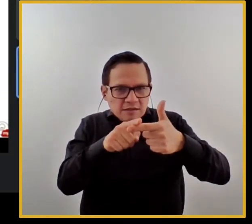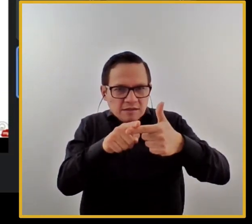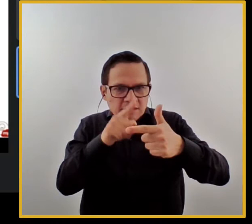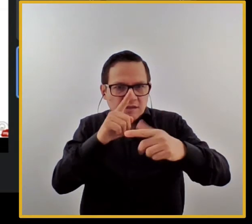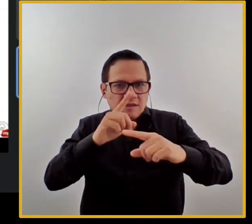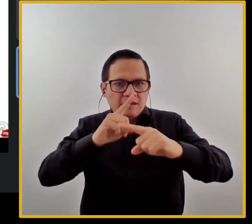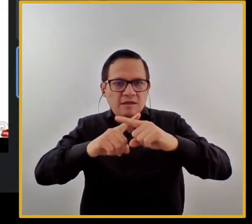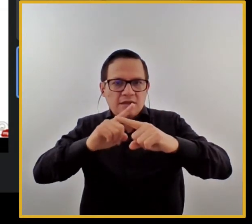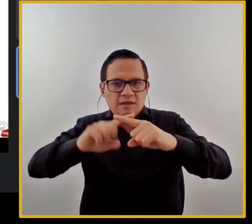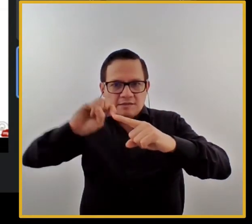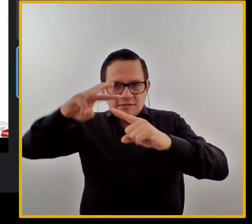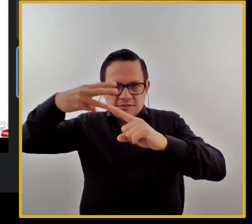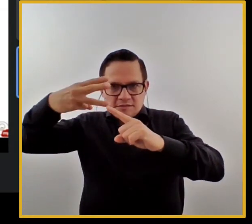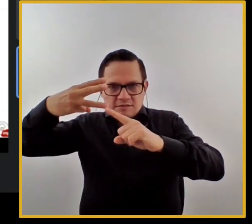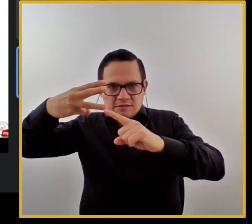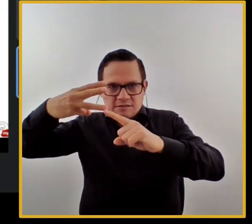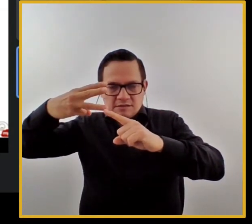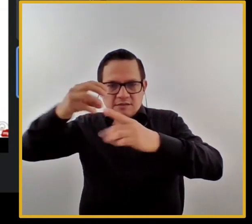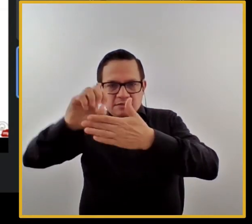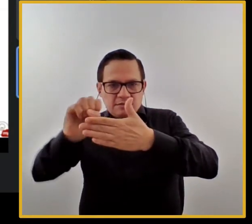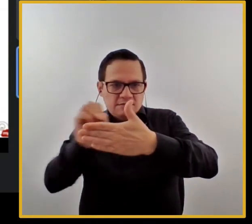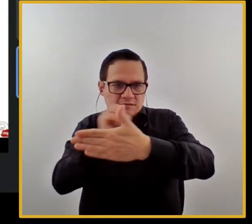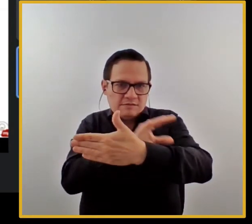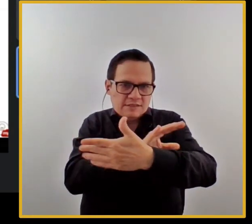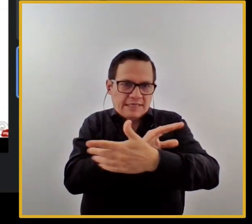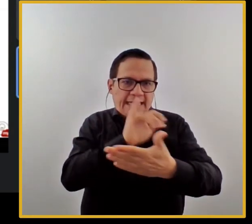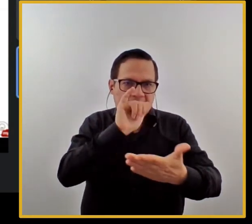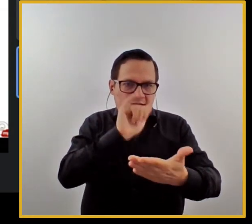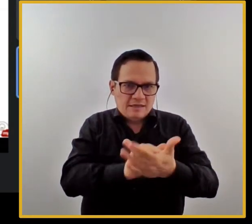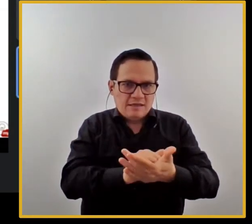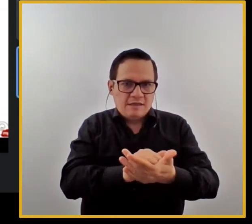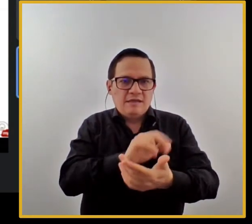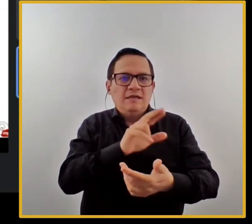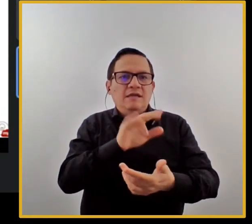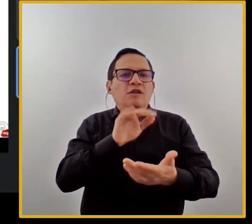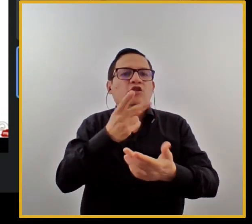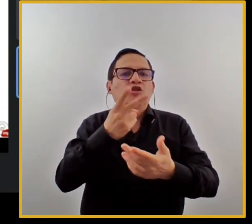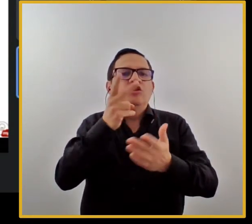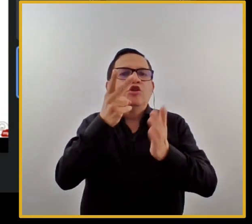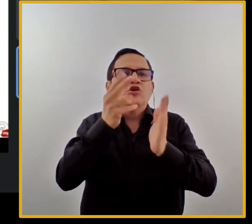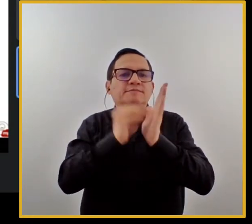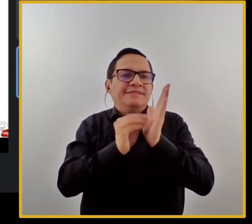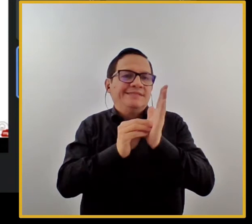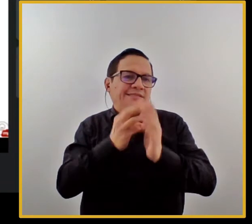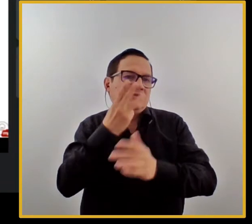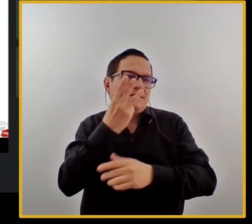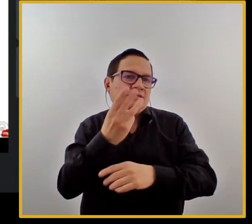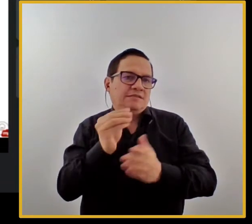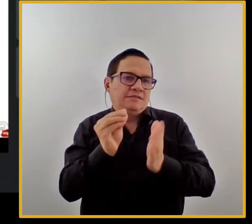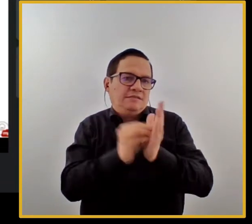el X a la 3, que lo envías a dividir al otro lado, estás escribiendo el 3 doble vez.